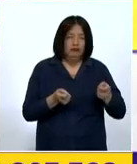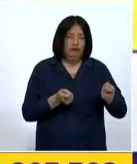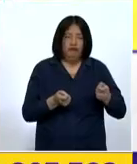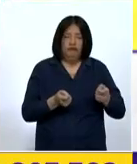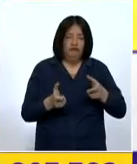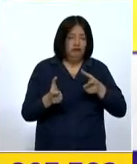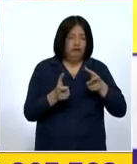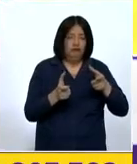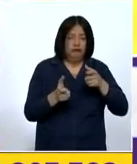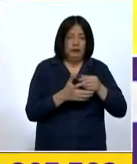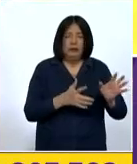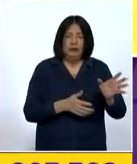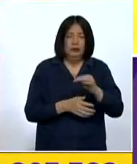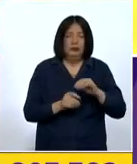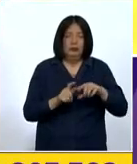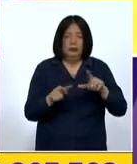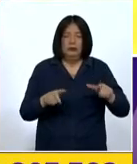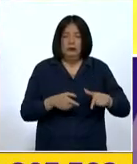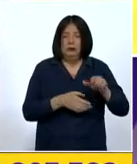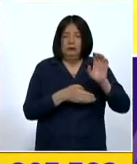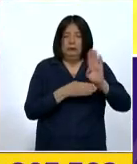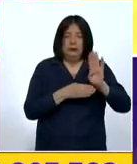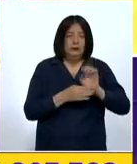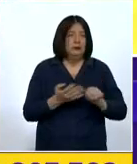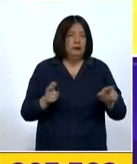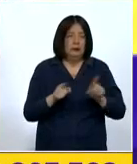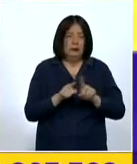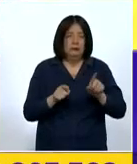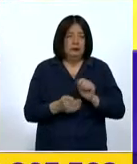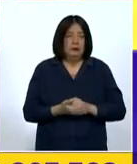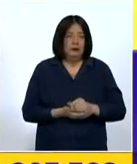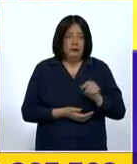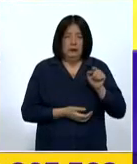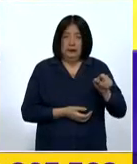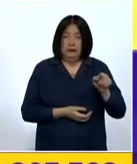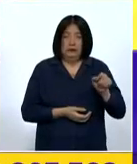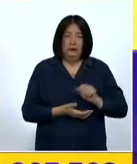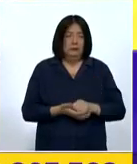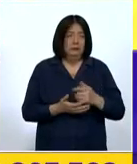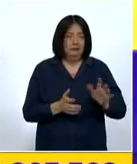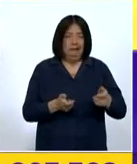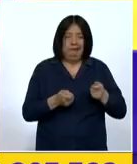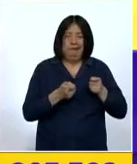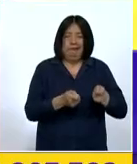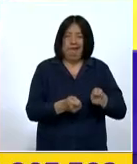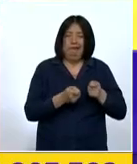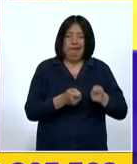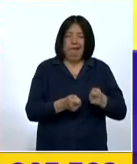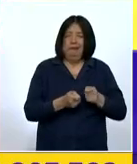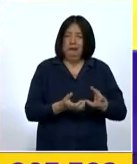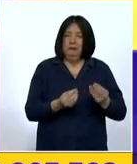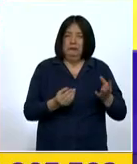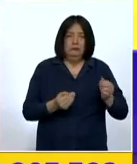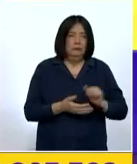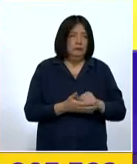zona de Breña. Inclusive él es uno de los que presionaba